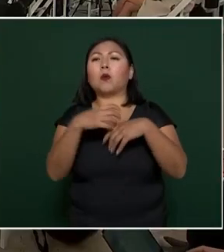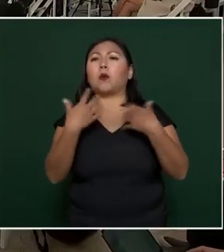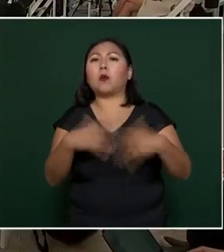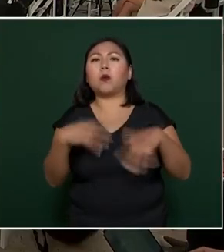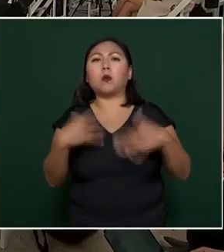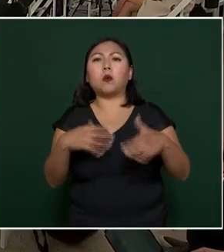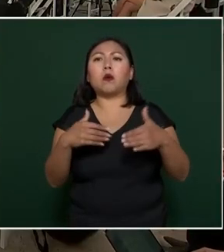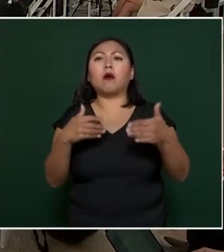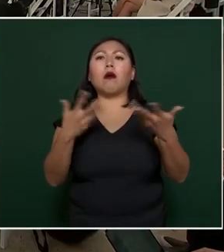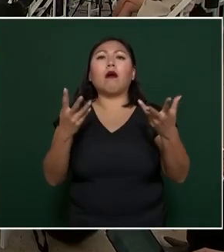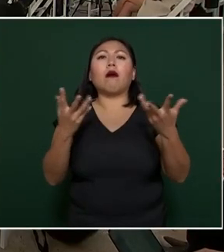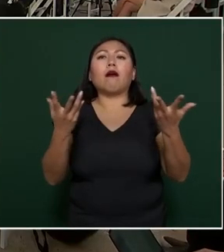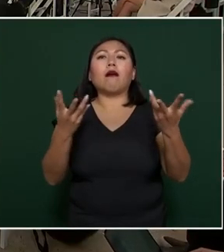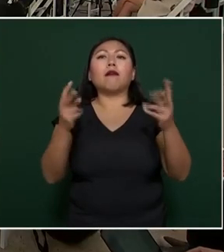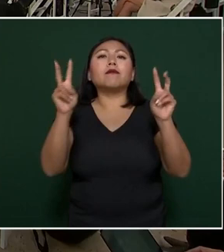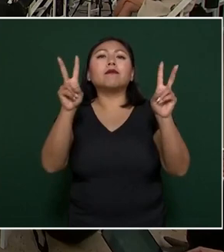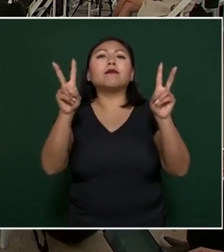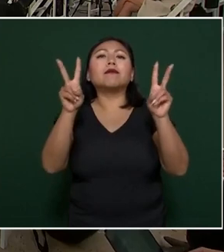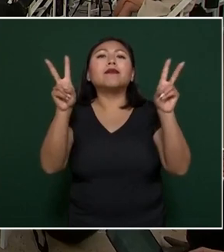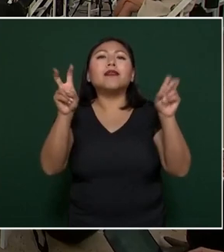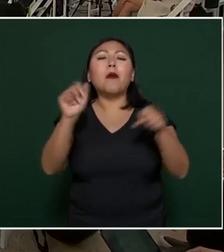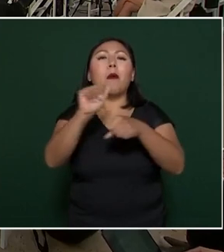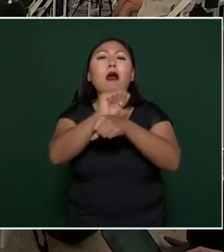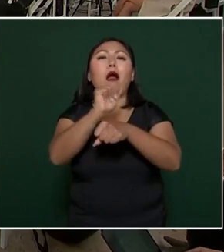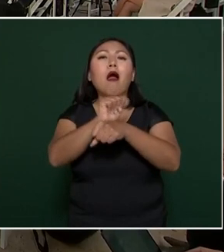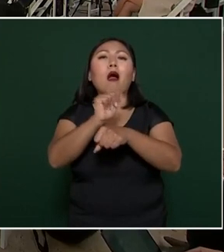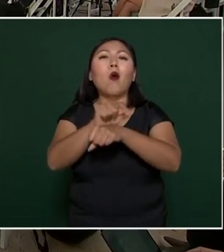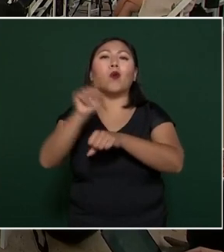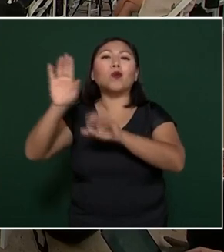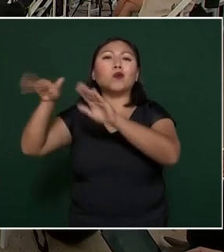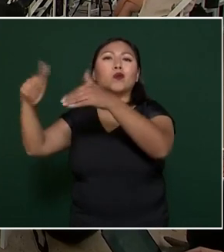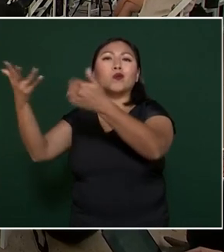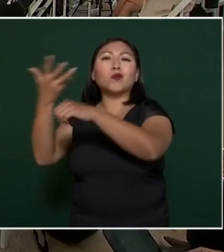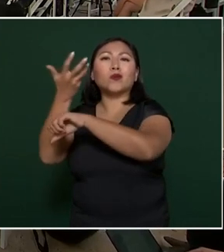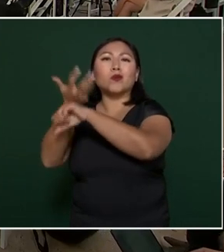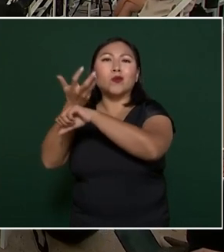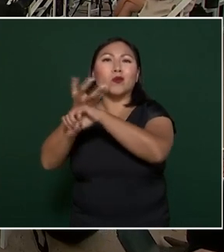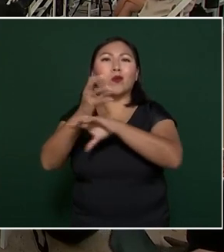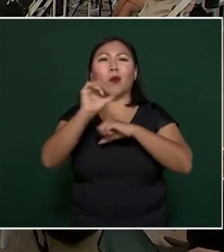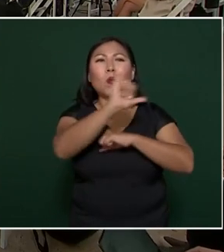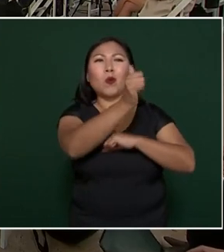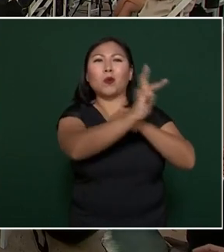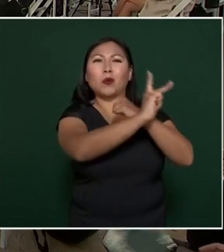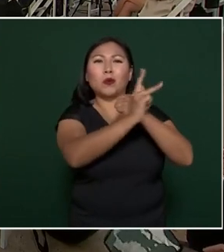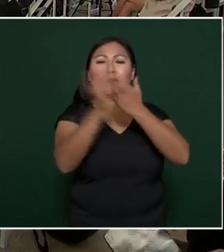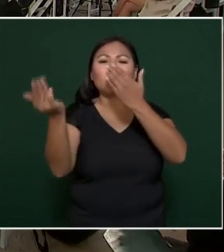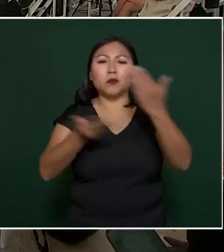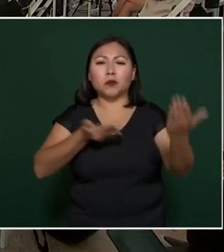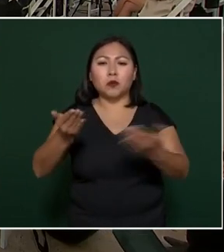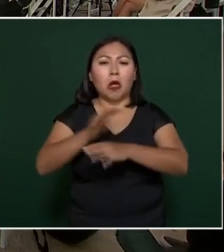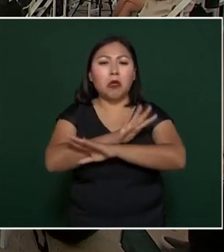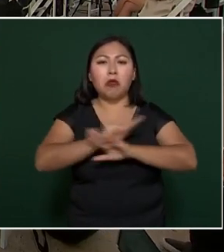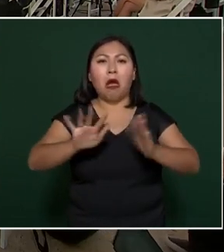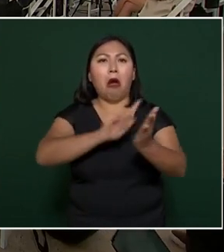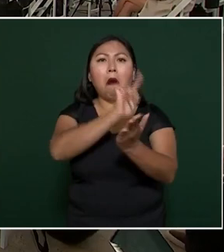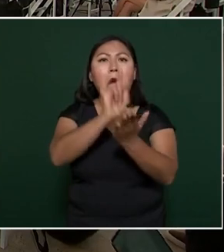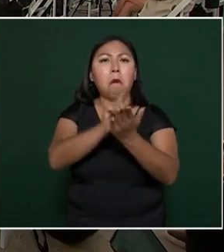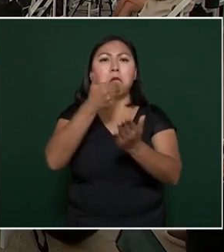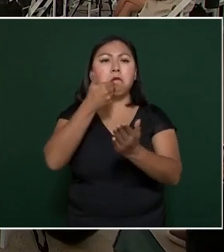el tema de los autos de procedencia extranjera ya se está dando y lo está dando a aquí preguntarle preguntarle